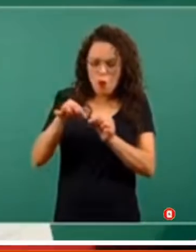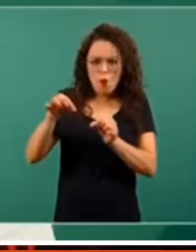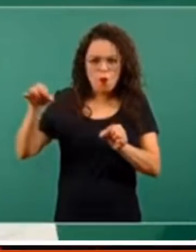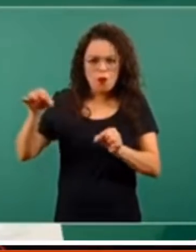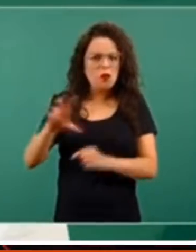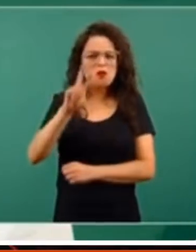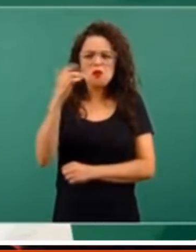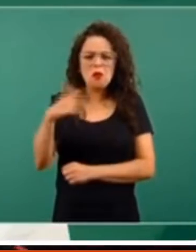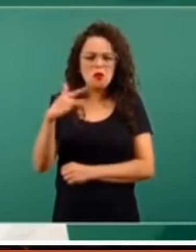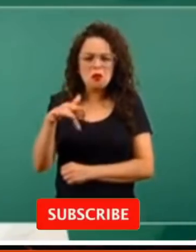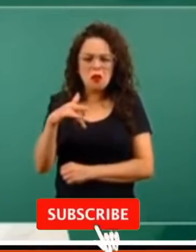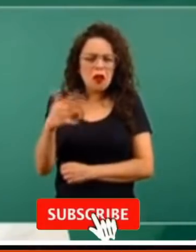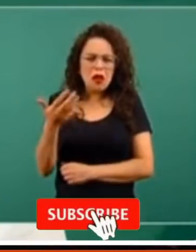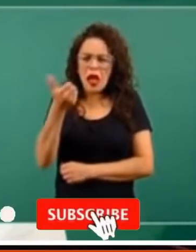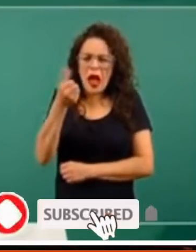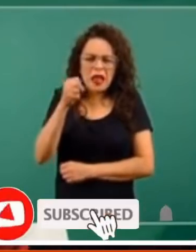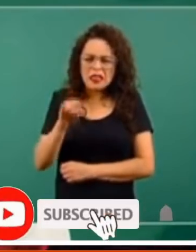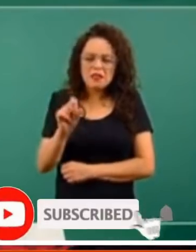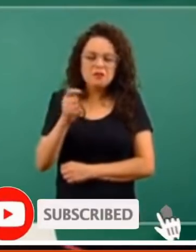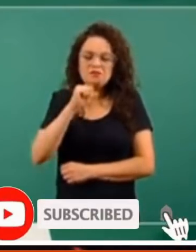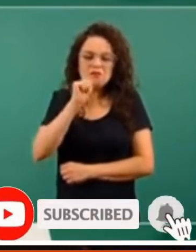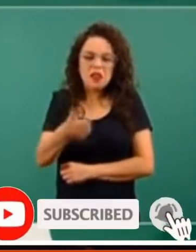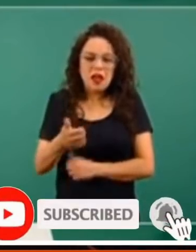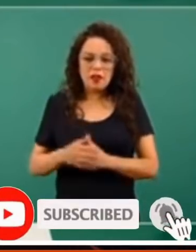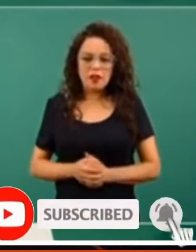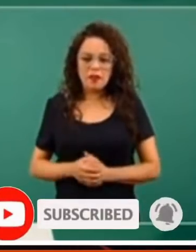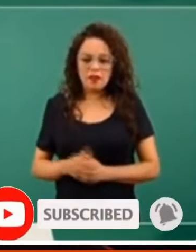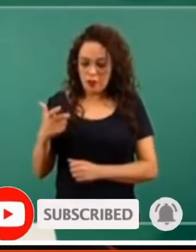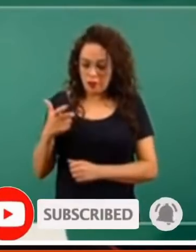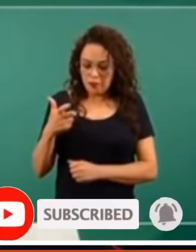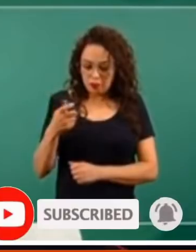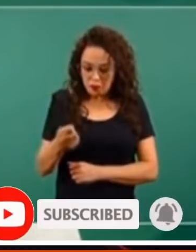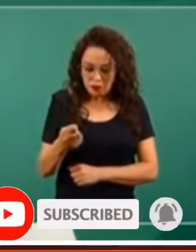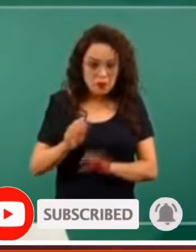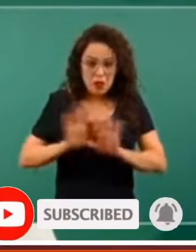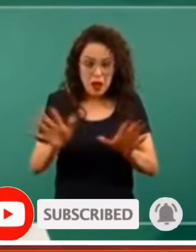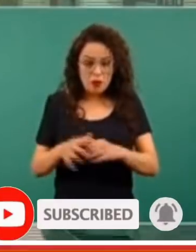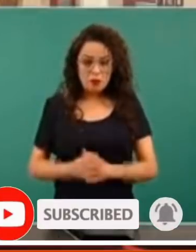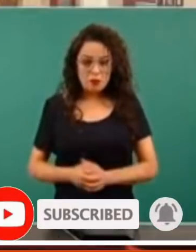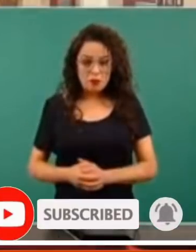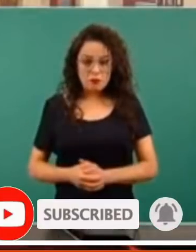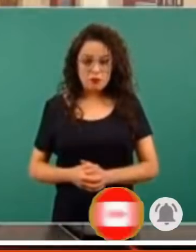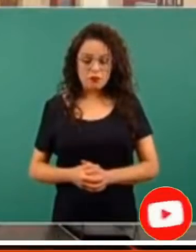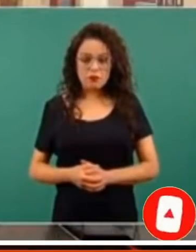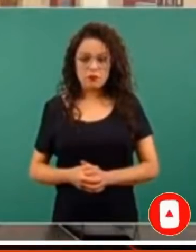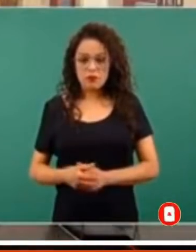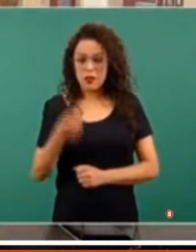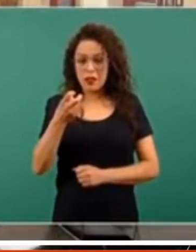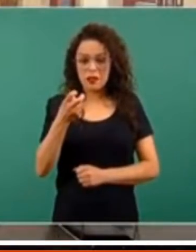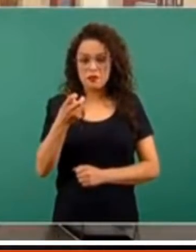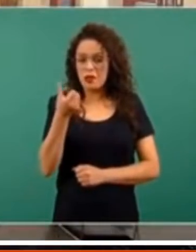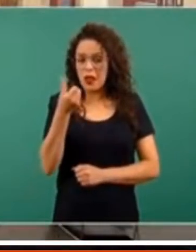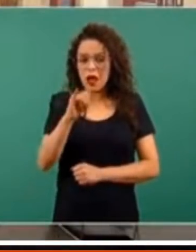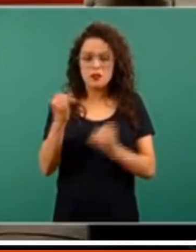no duele y se empuja el émbolo de la jeringa y se pone. Entonces es un procedimiento estándar de casi